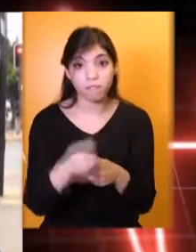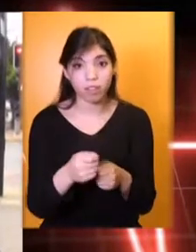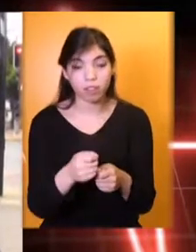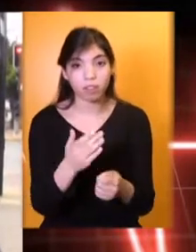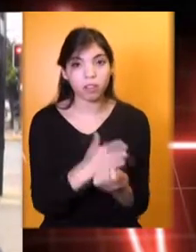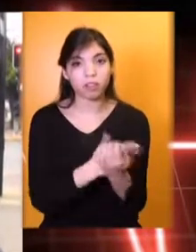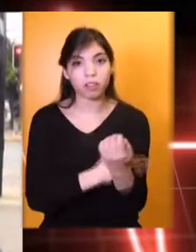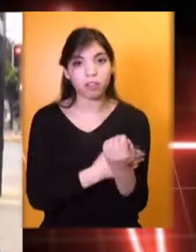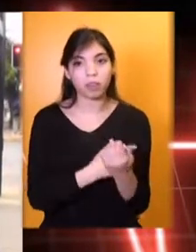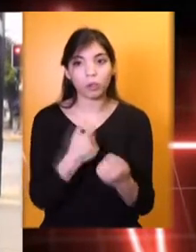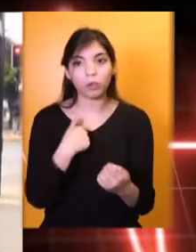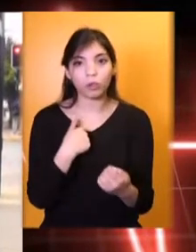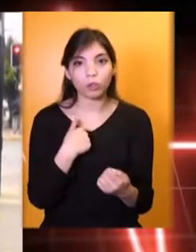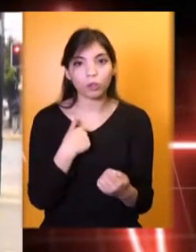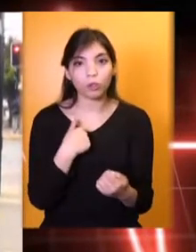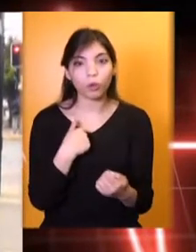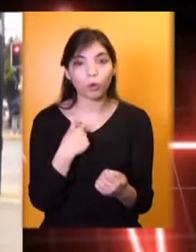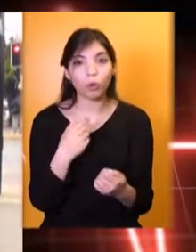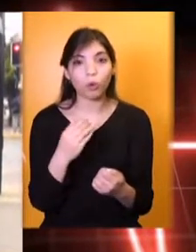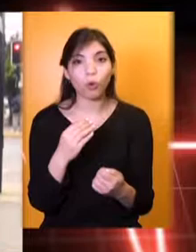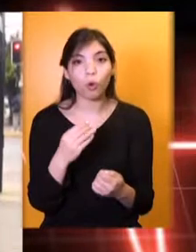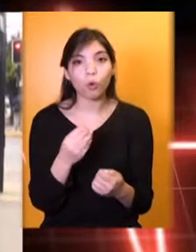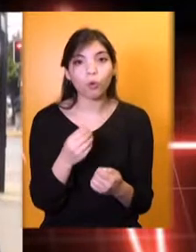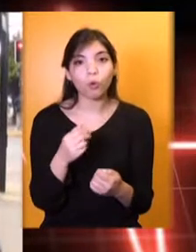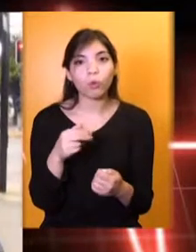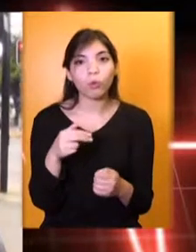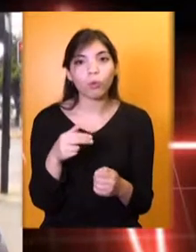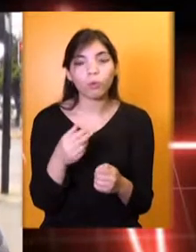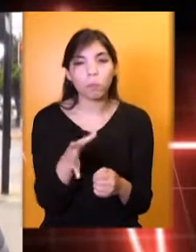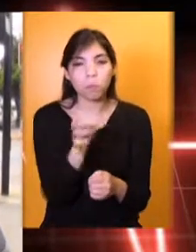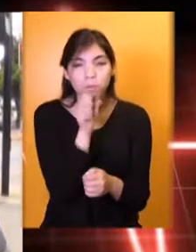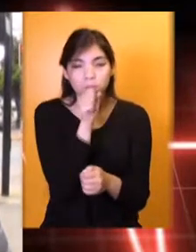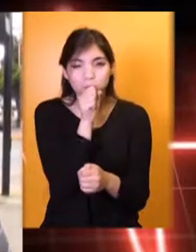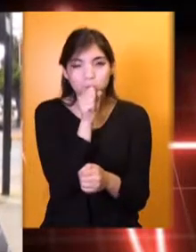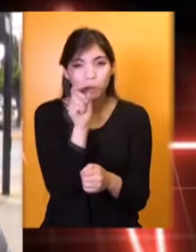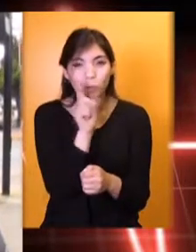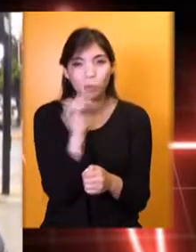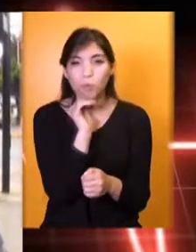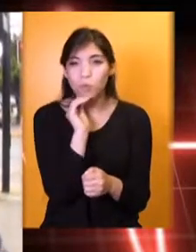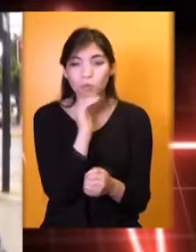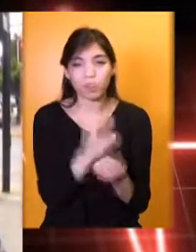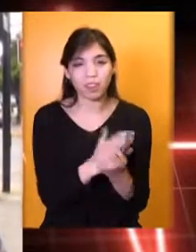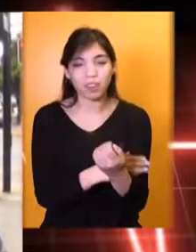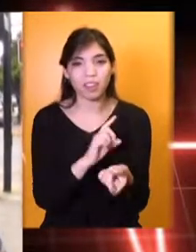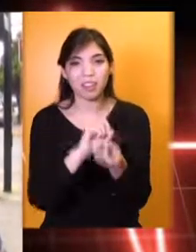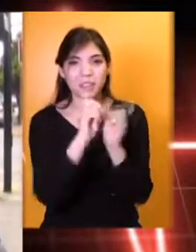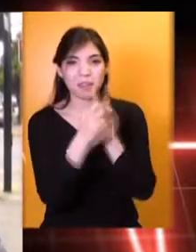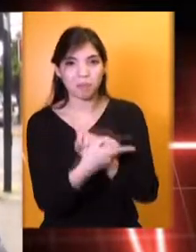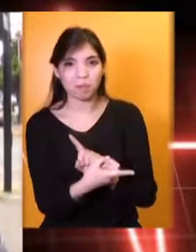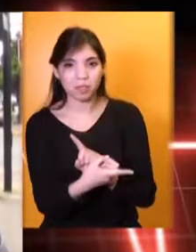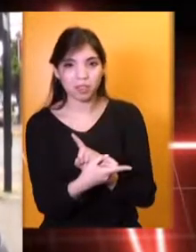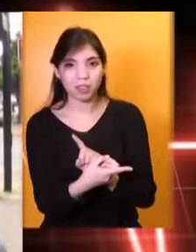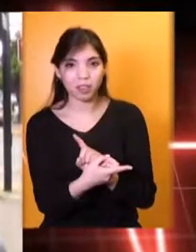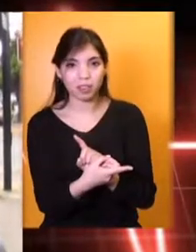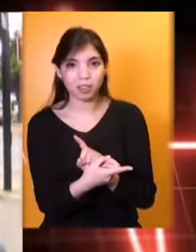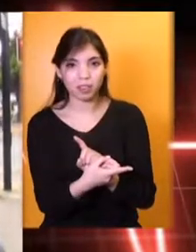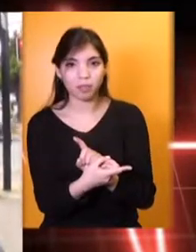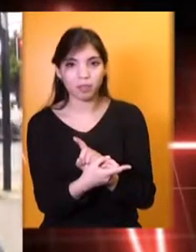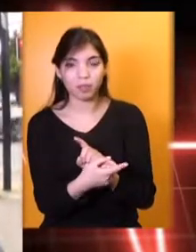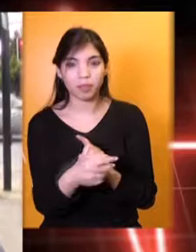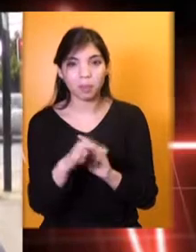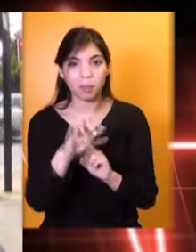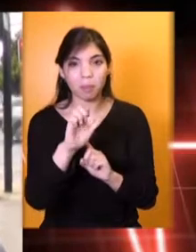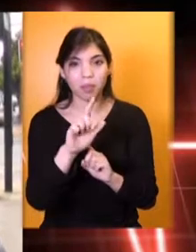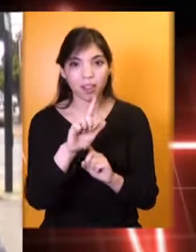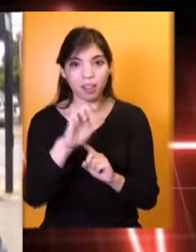sacrificio en mi casa porque dejé la combustión de la leña. Y puse una pele. para poder cuidar el ambiente, porque yo encuentro